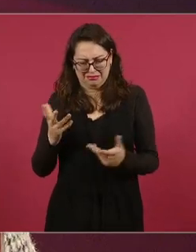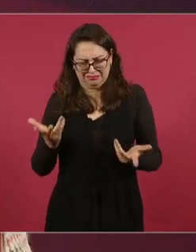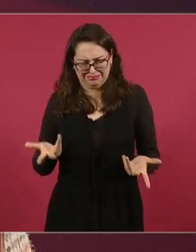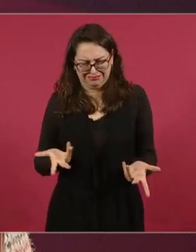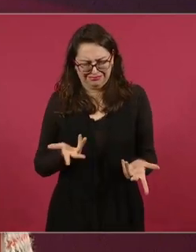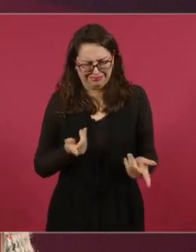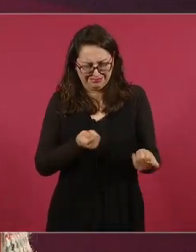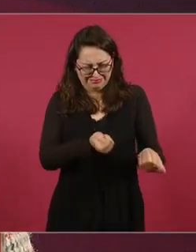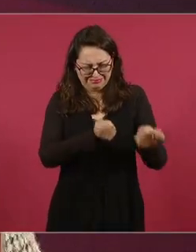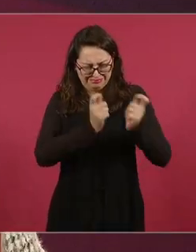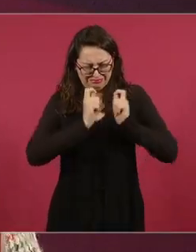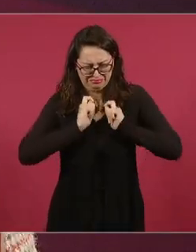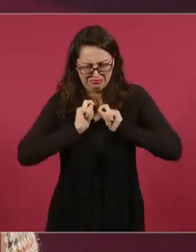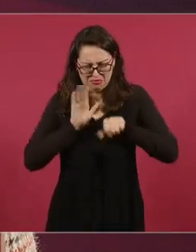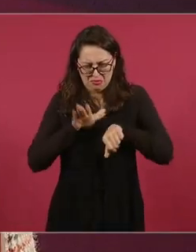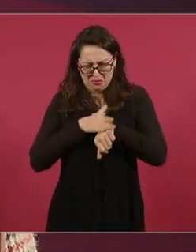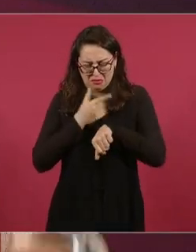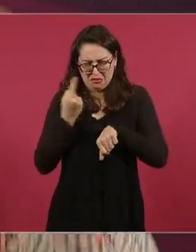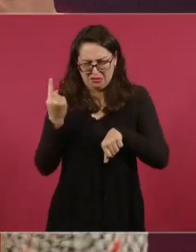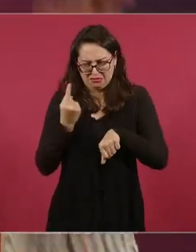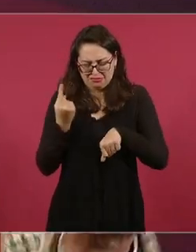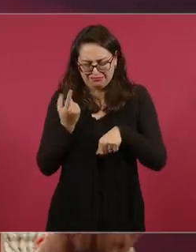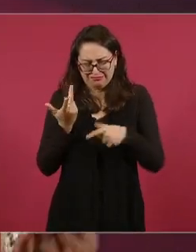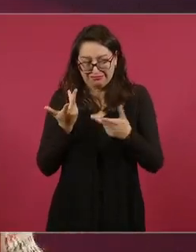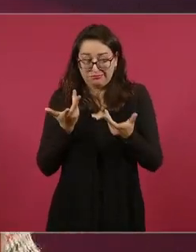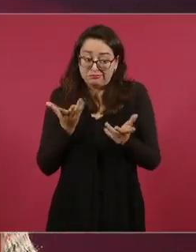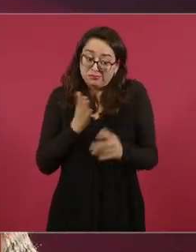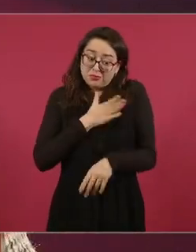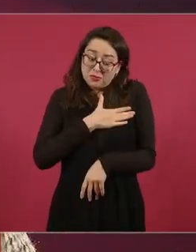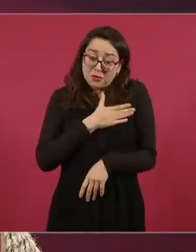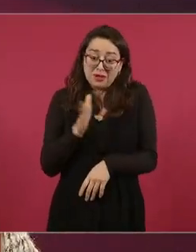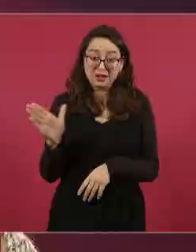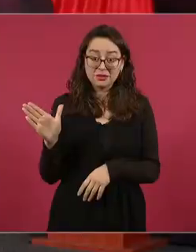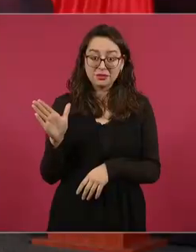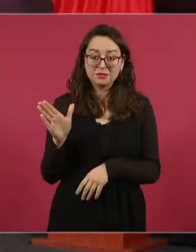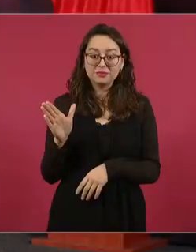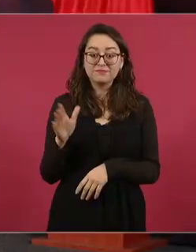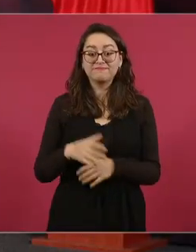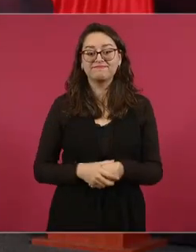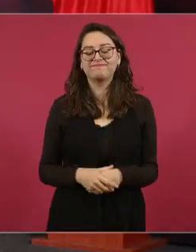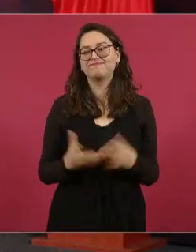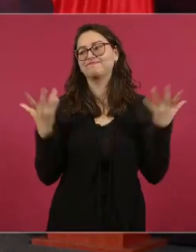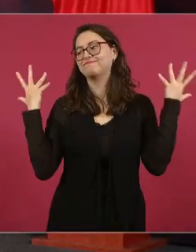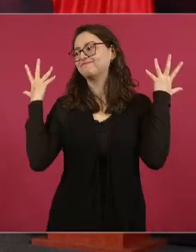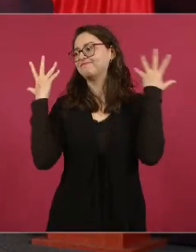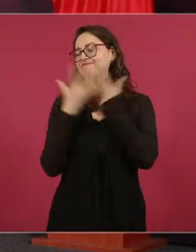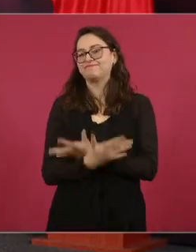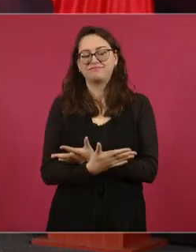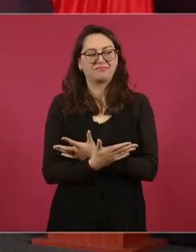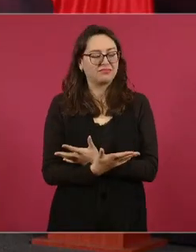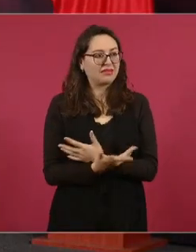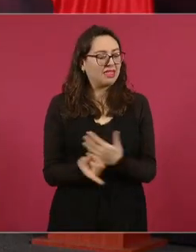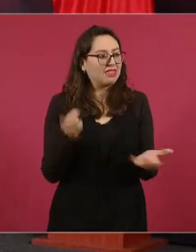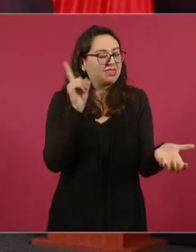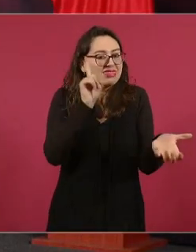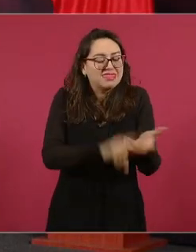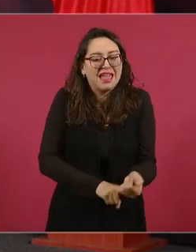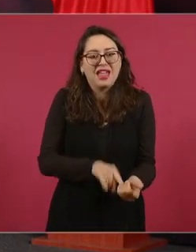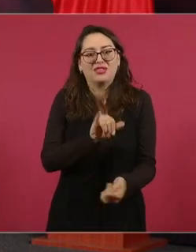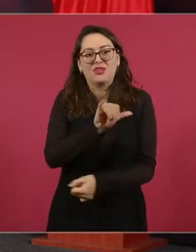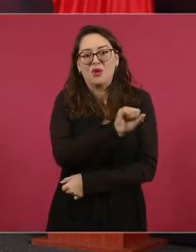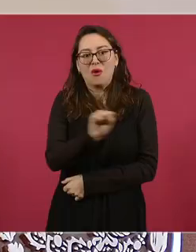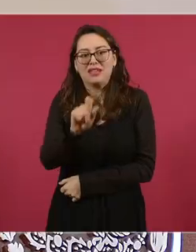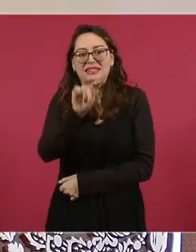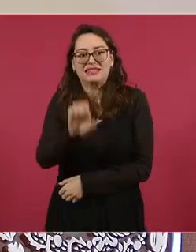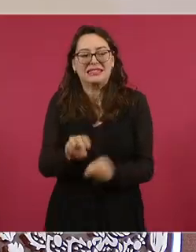también tiene que ver con el combate a los fraudes y con el combate a mafias que están